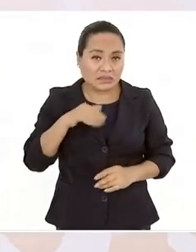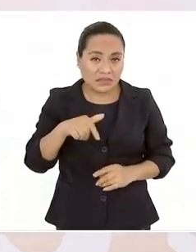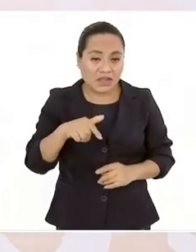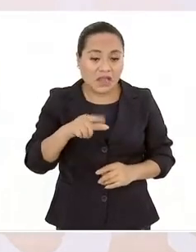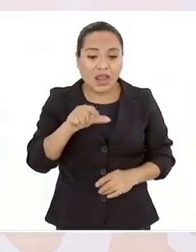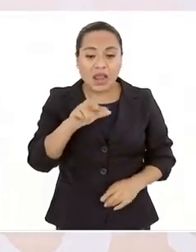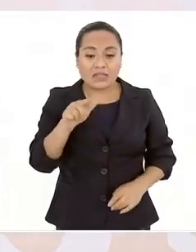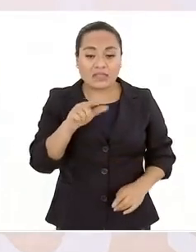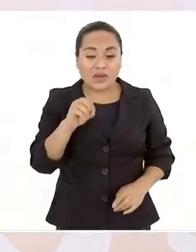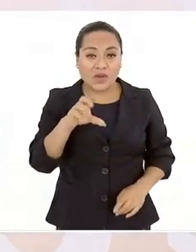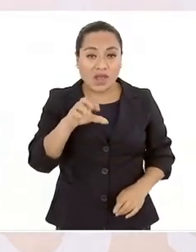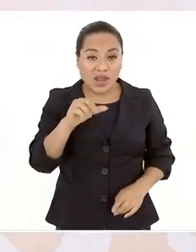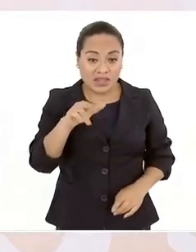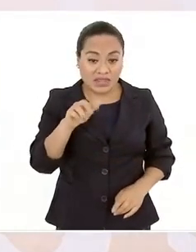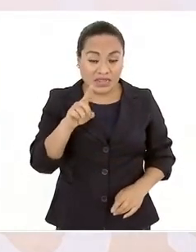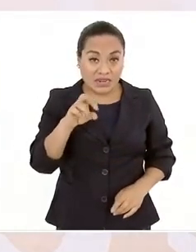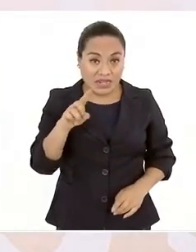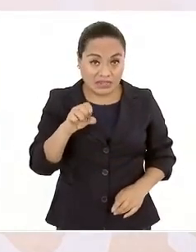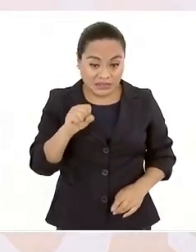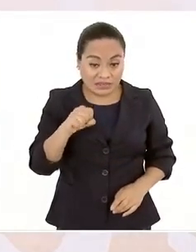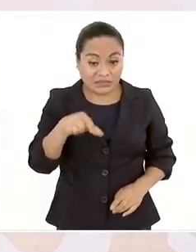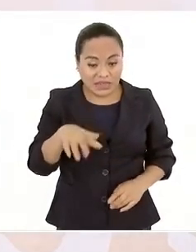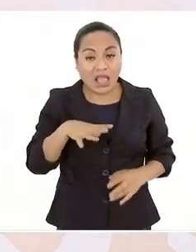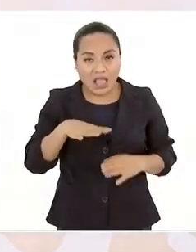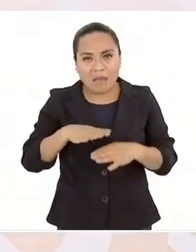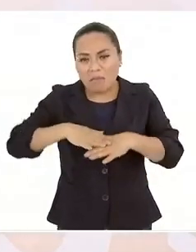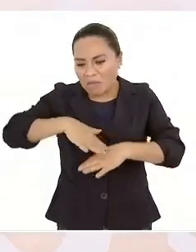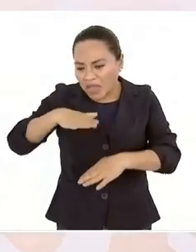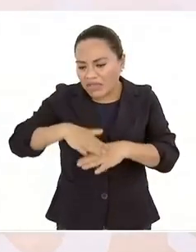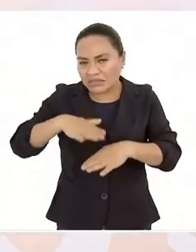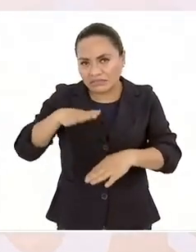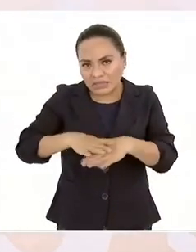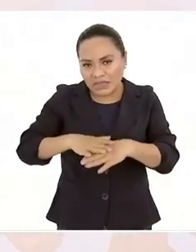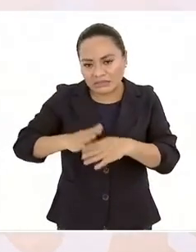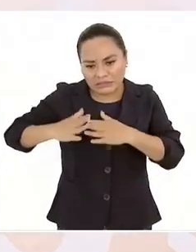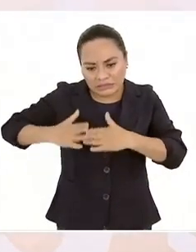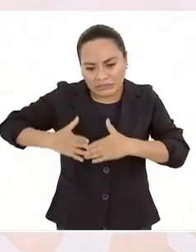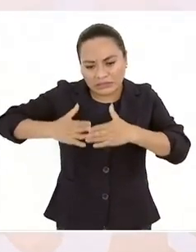Entonces, eso que no se presentó